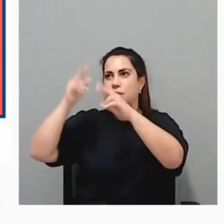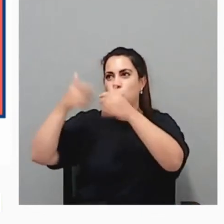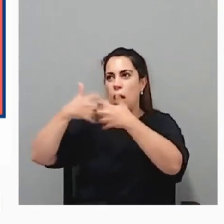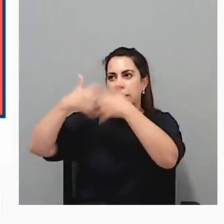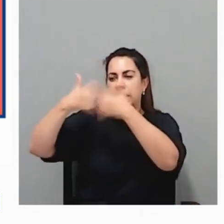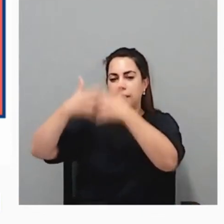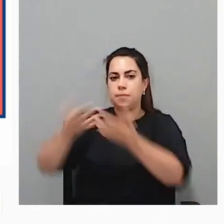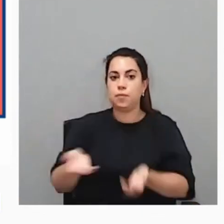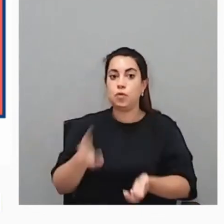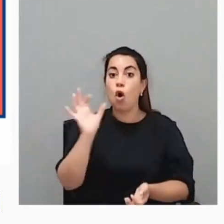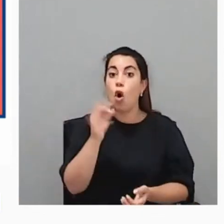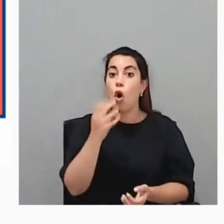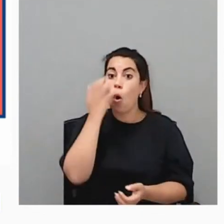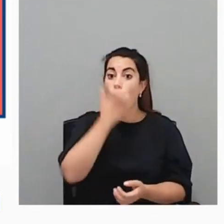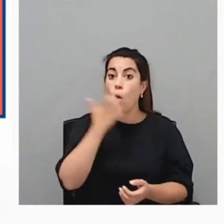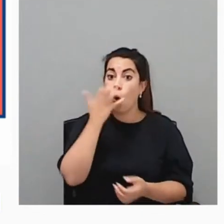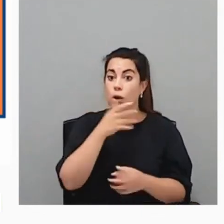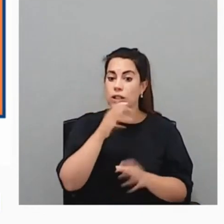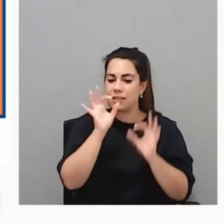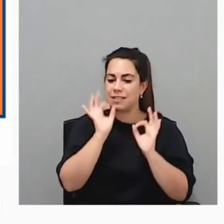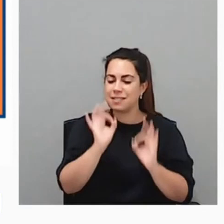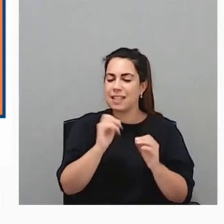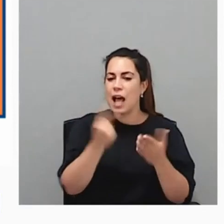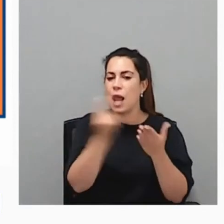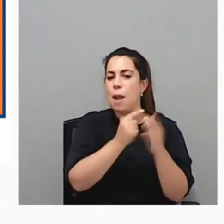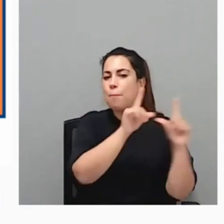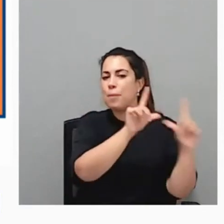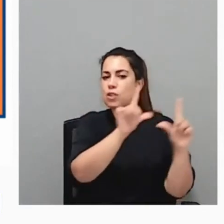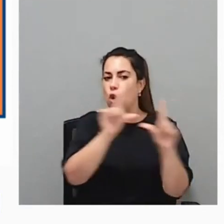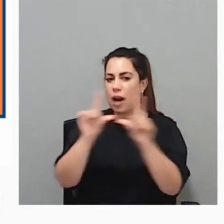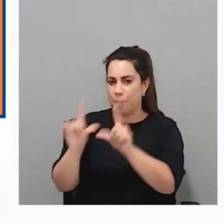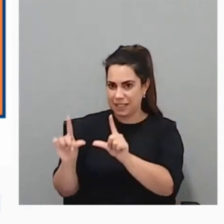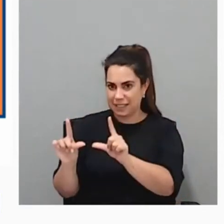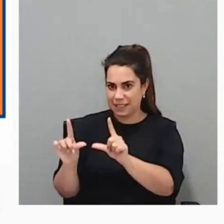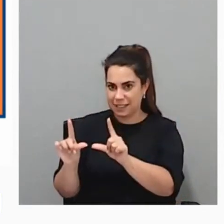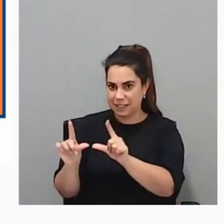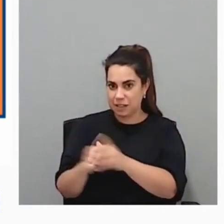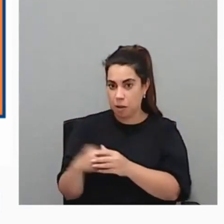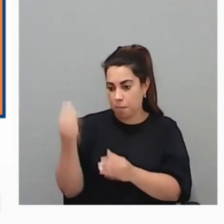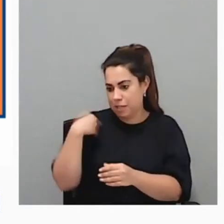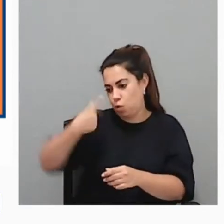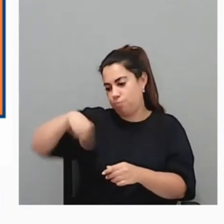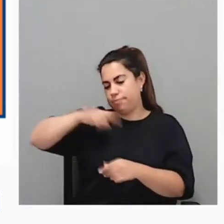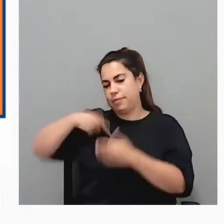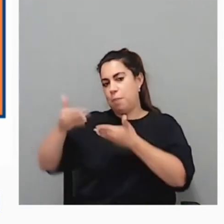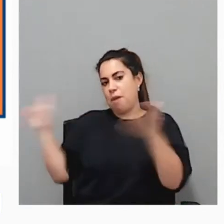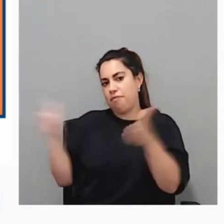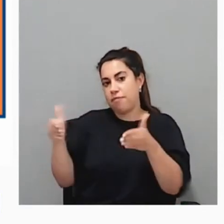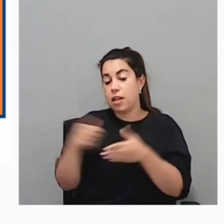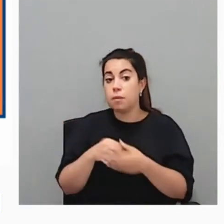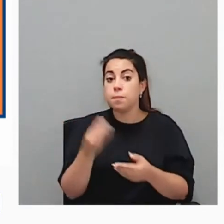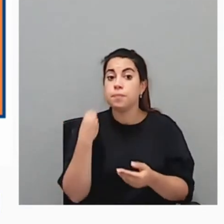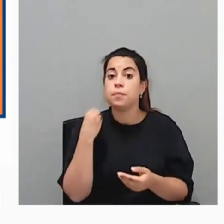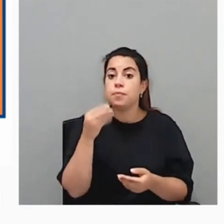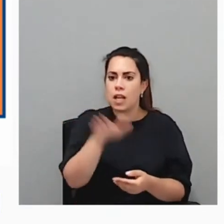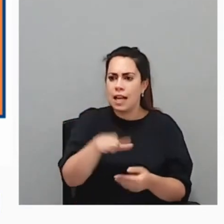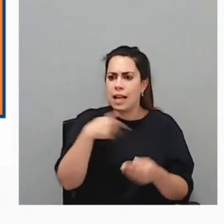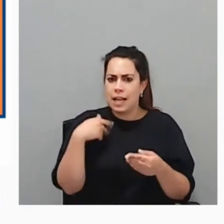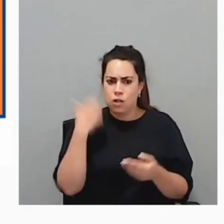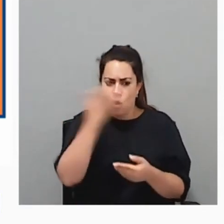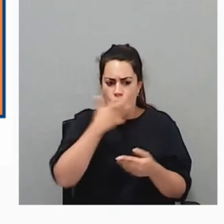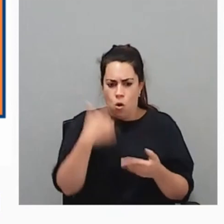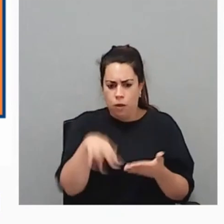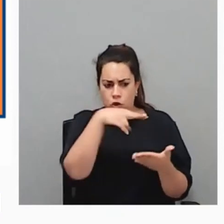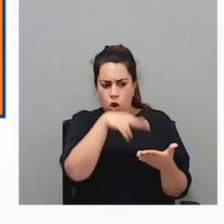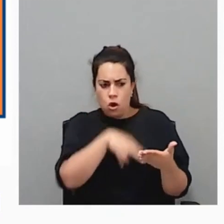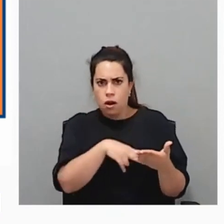con pictogramas, ¿no? Que es la herramienta con la que nosotros empezamos. Cuando un niño lee un cuento sin pictogramas, es un poco como esa parte de ahí de la derecha, ve